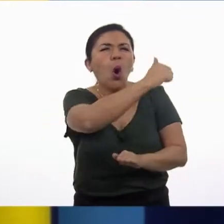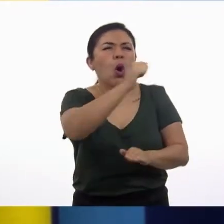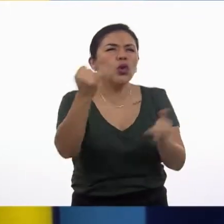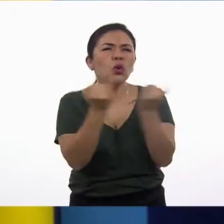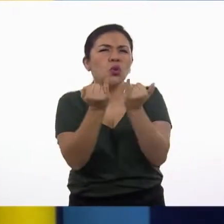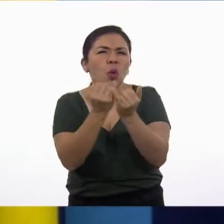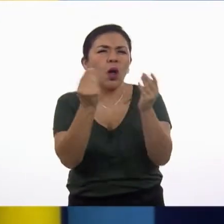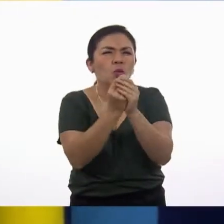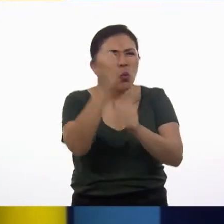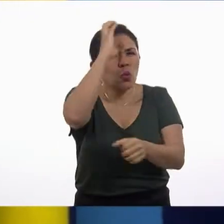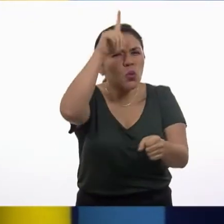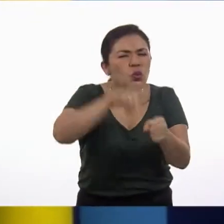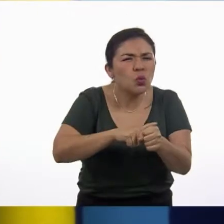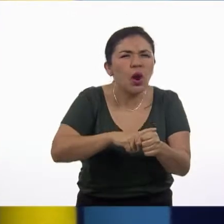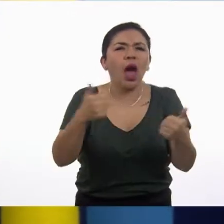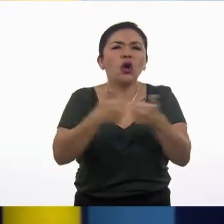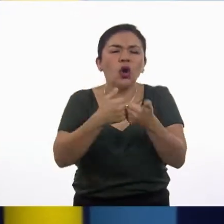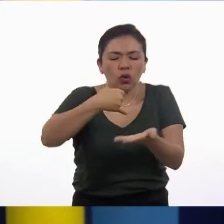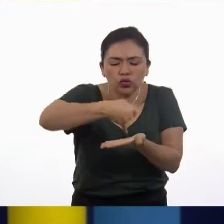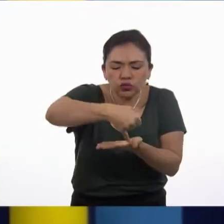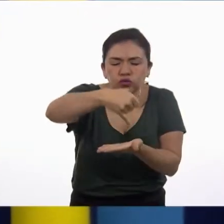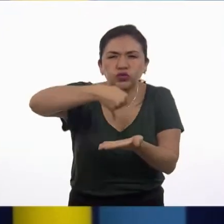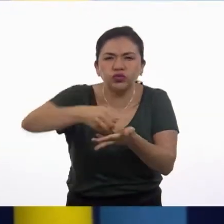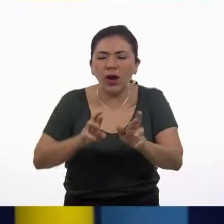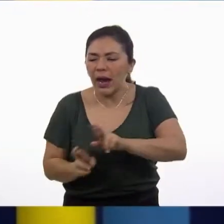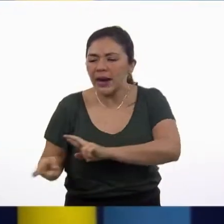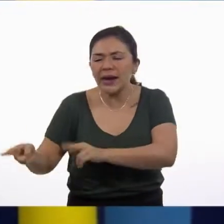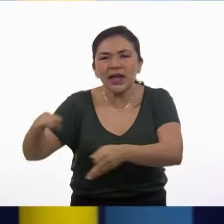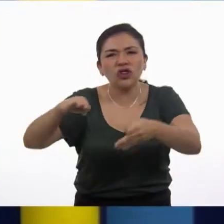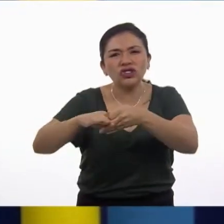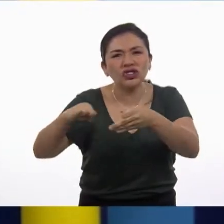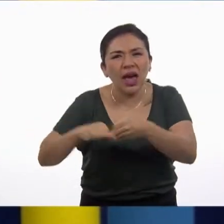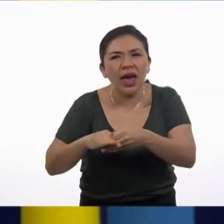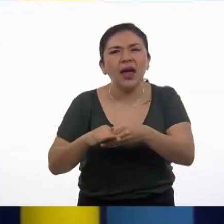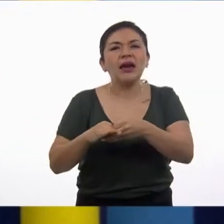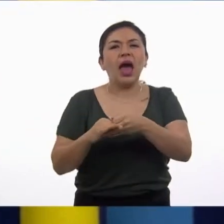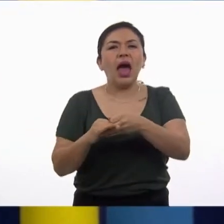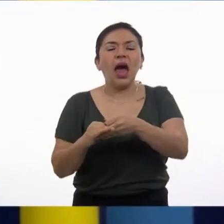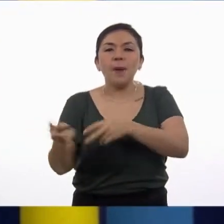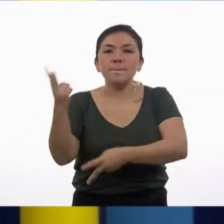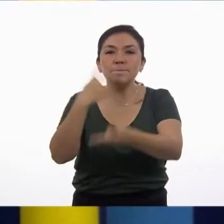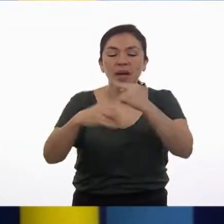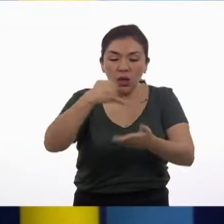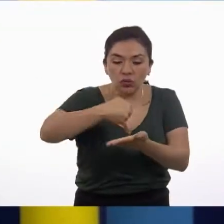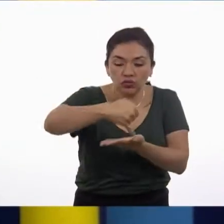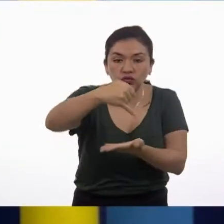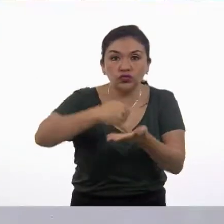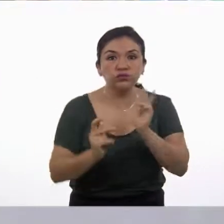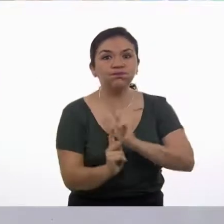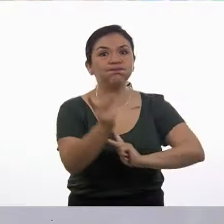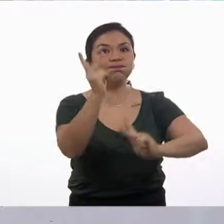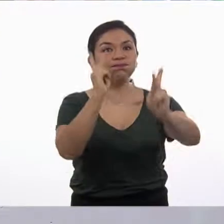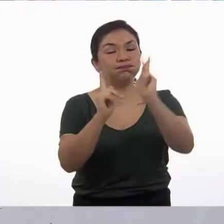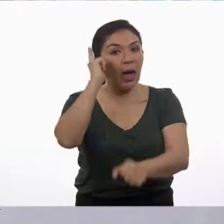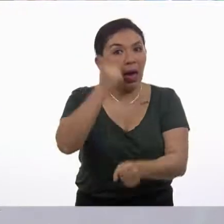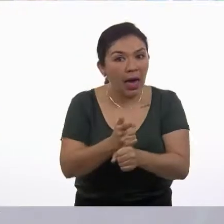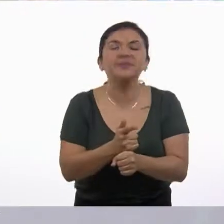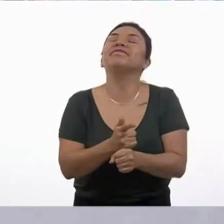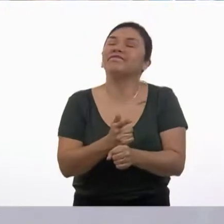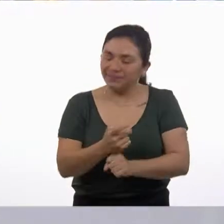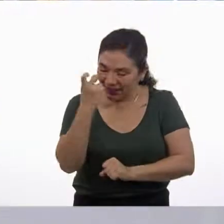como un poco de semillas, agua de ríos cercanos y entonces agricultura descubierta, ¿cierto? En